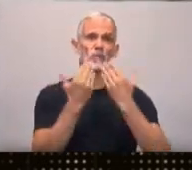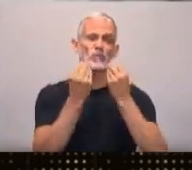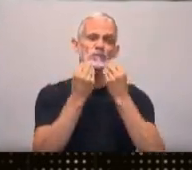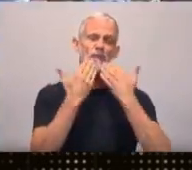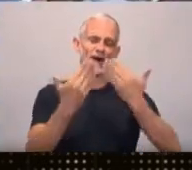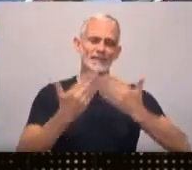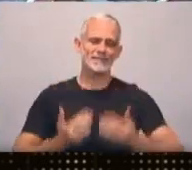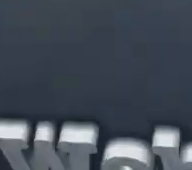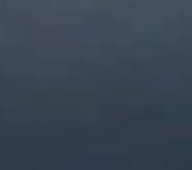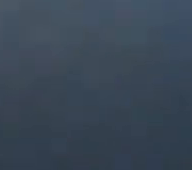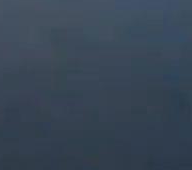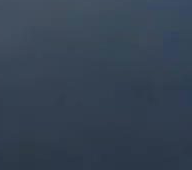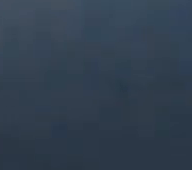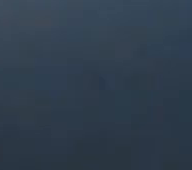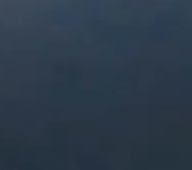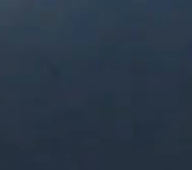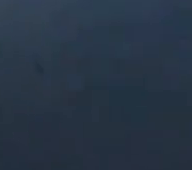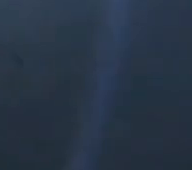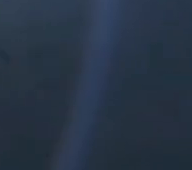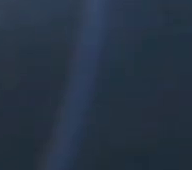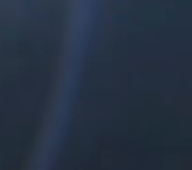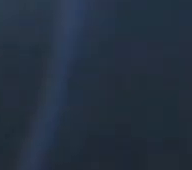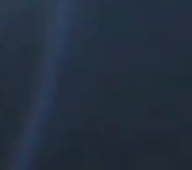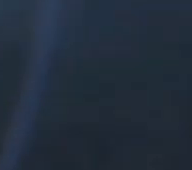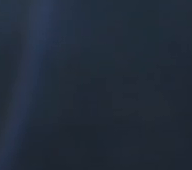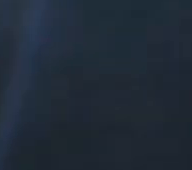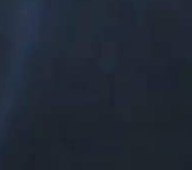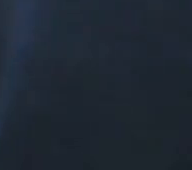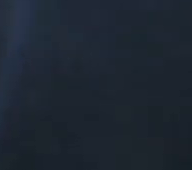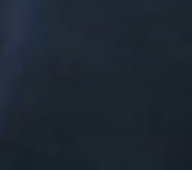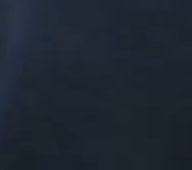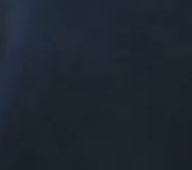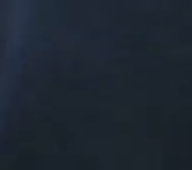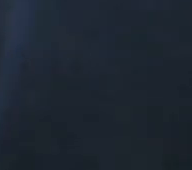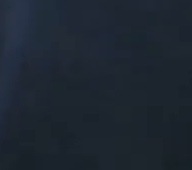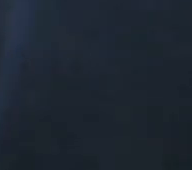Muchísimas gracias somos radio noticias